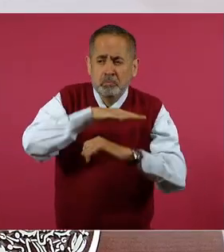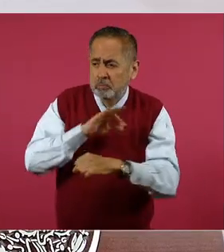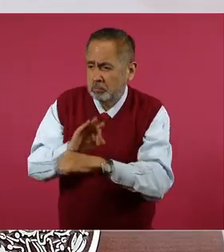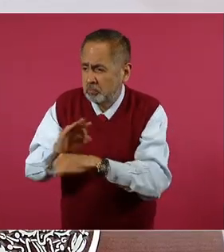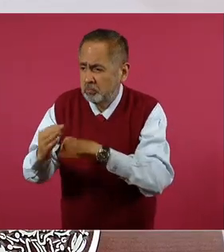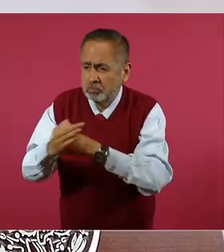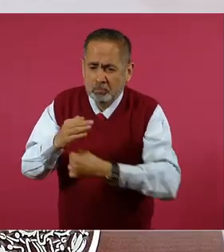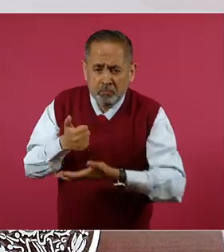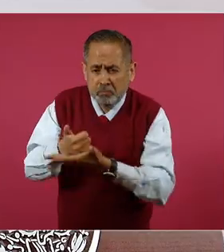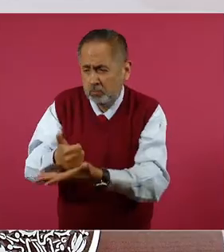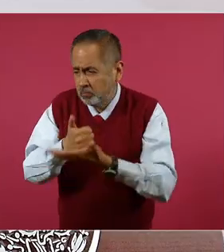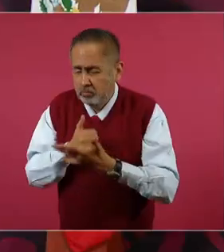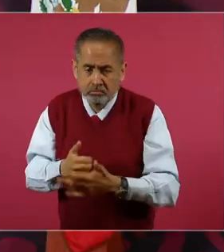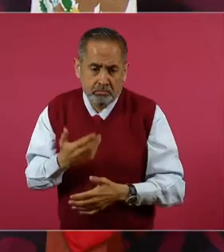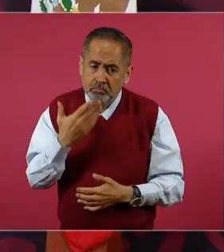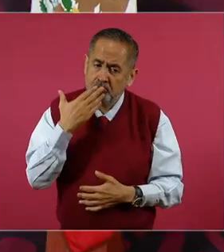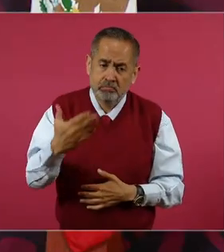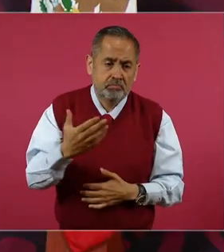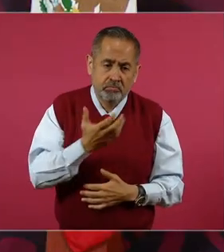buenas,